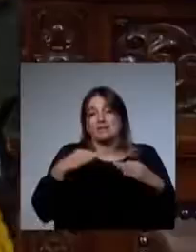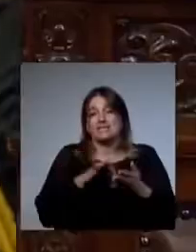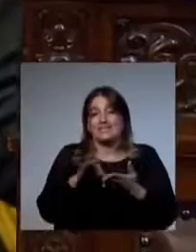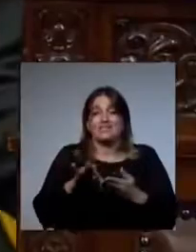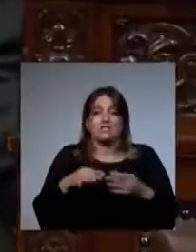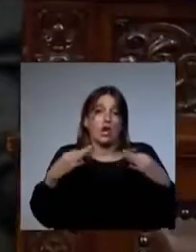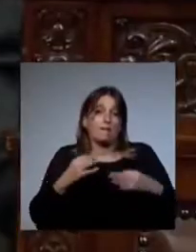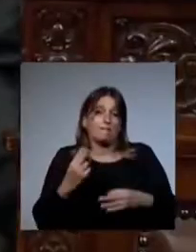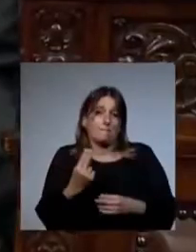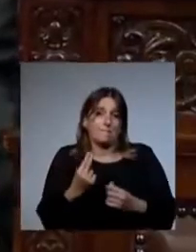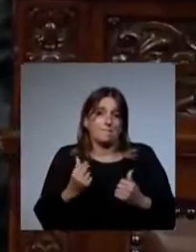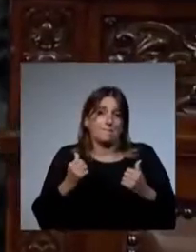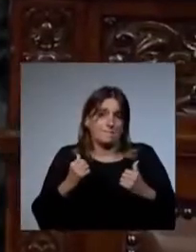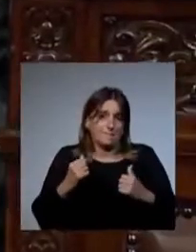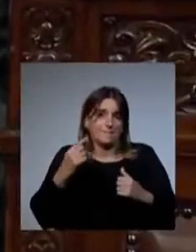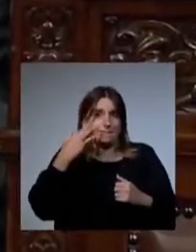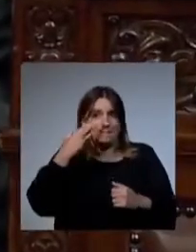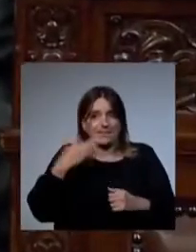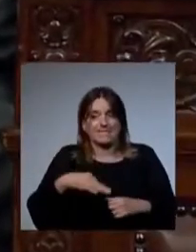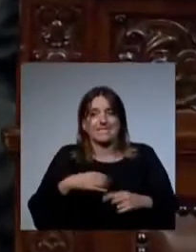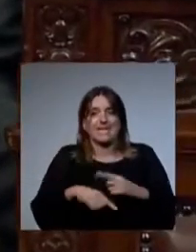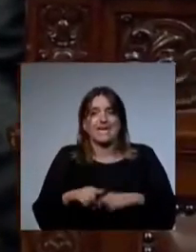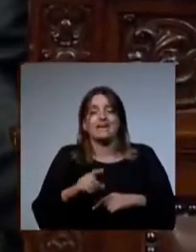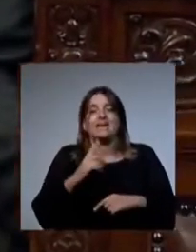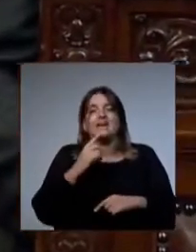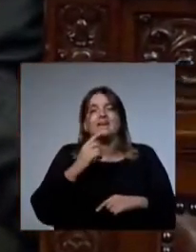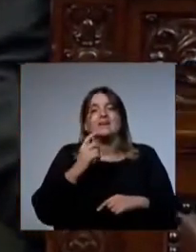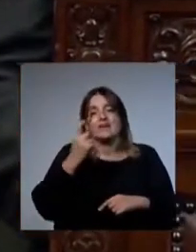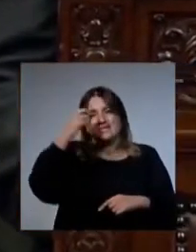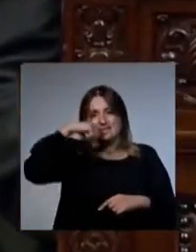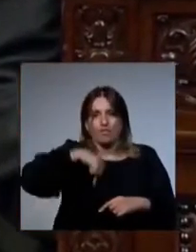Pasteur, centro endoscópico del hospital Pasteur,